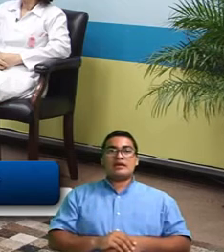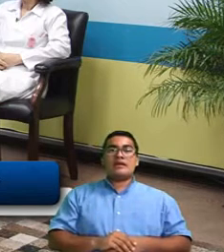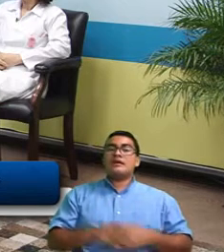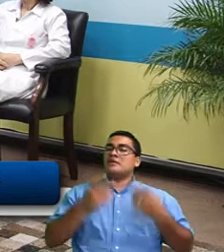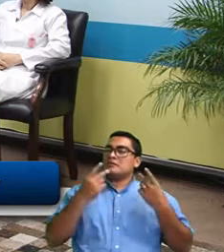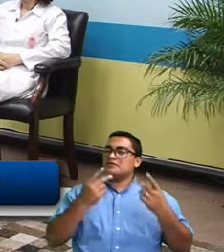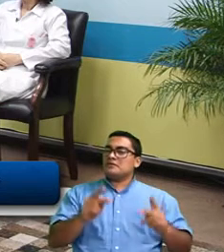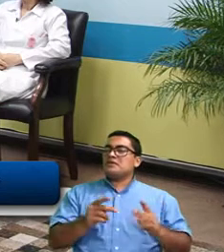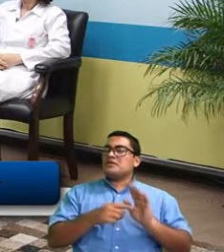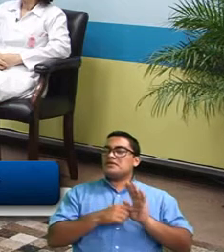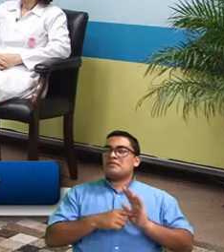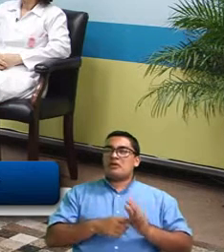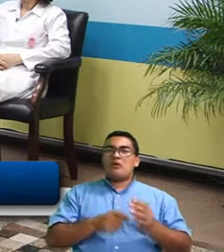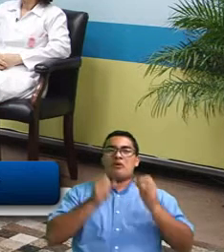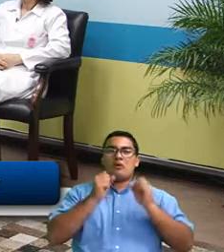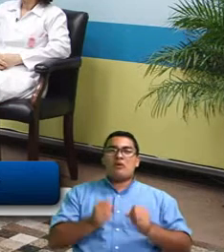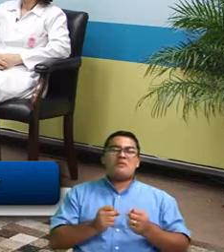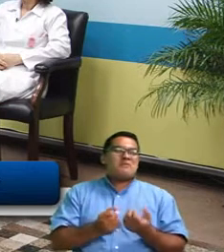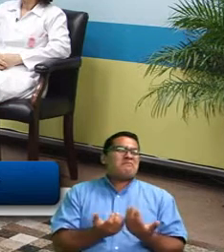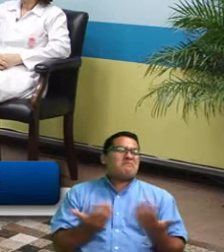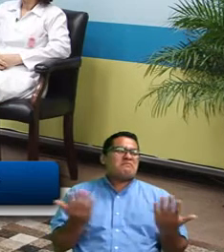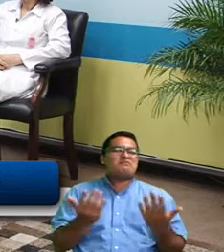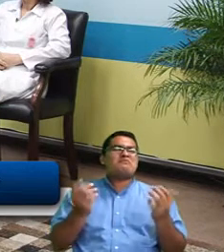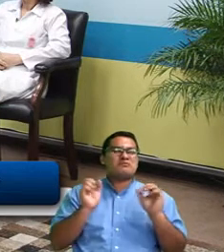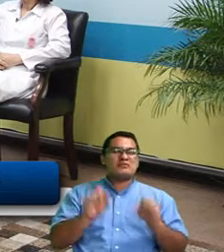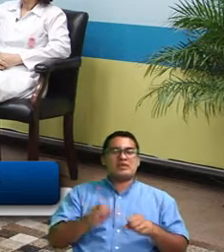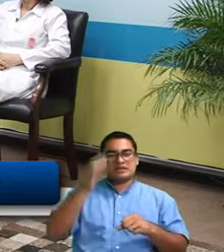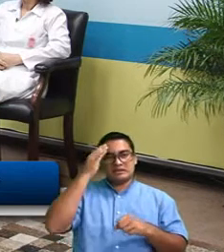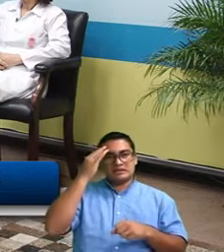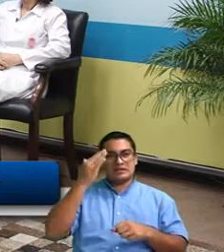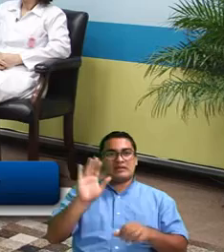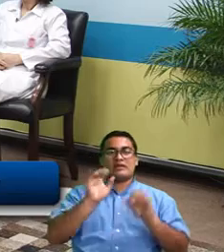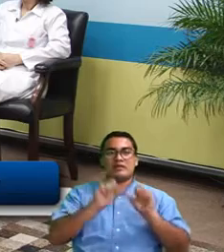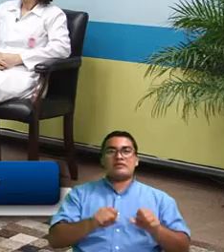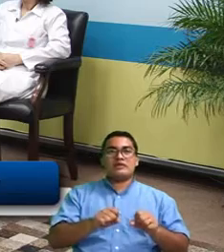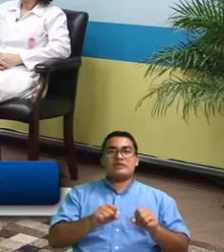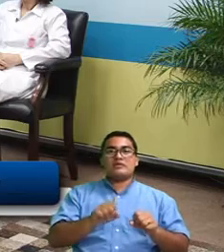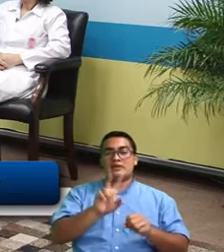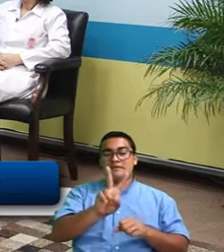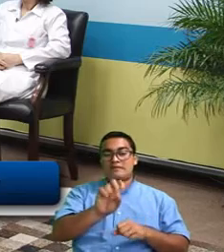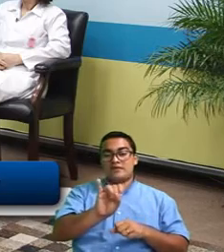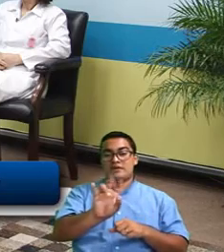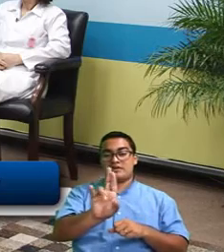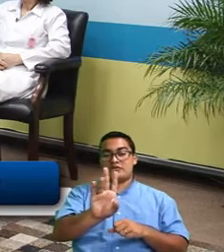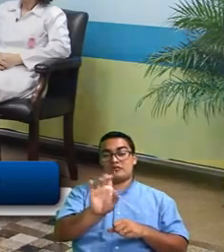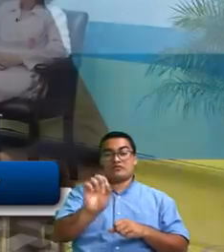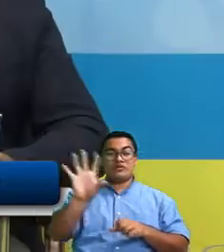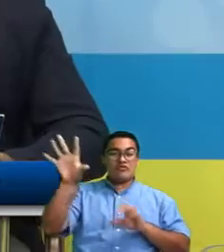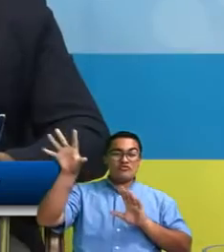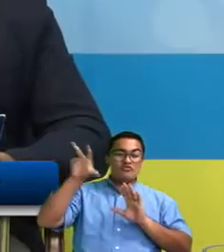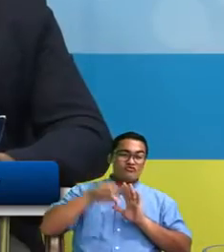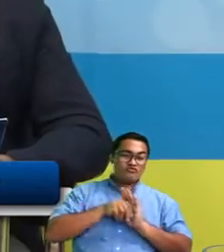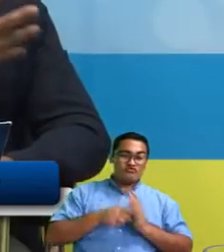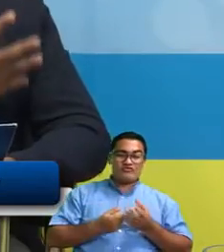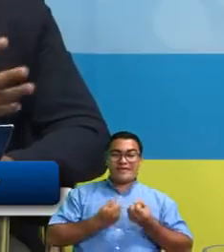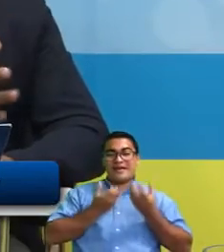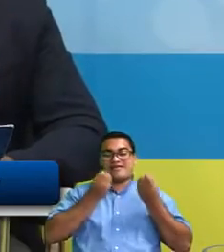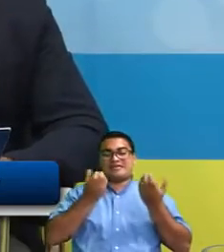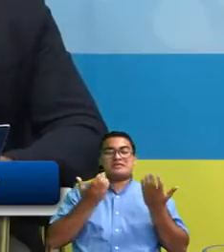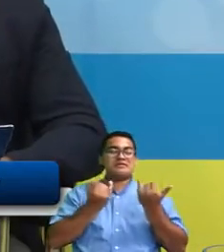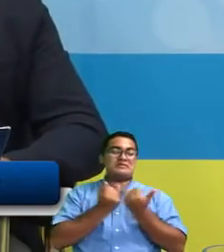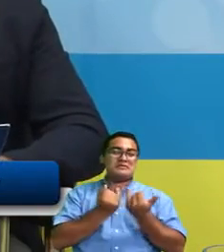en todo caso, ¿cómo un hombre puede saber, doctora, que adquirió este virus y que es responsable, por ejemplo, como usted